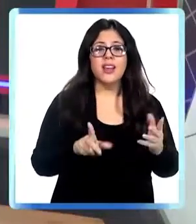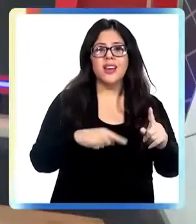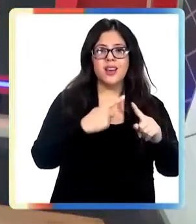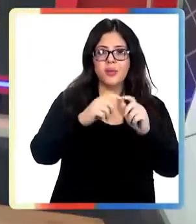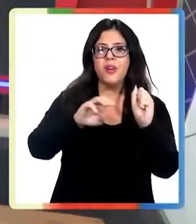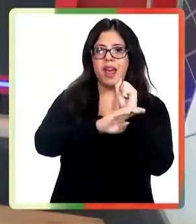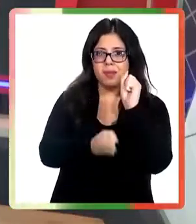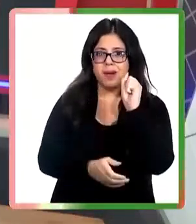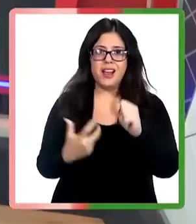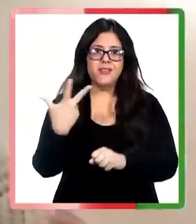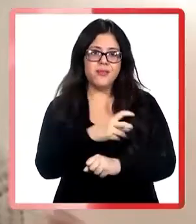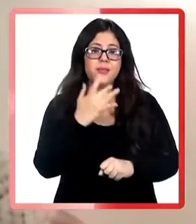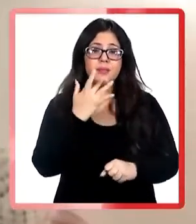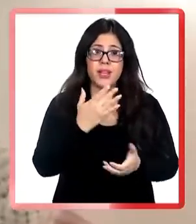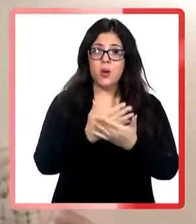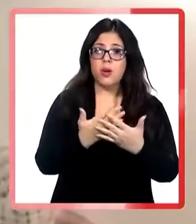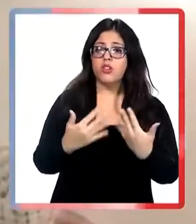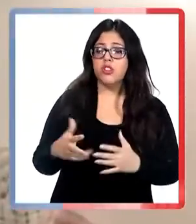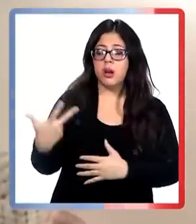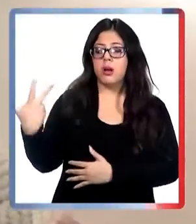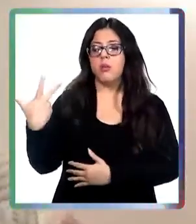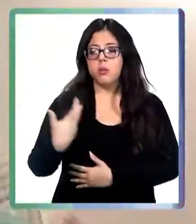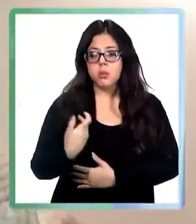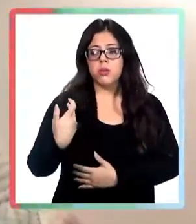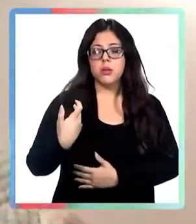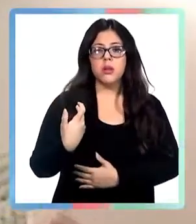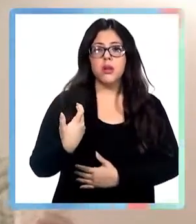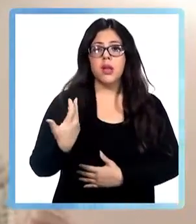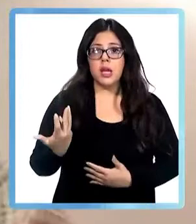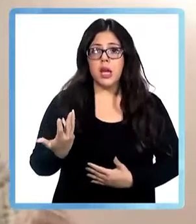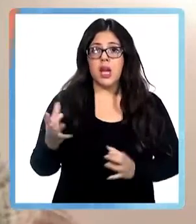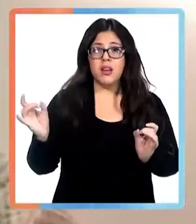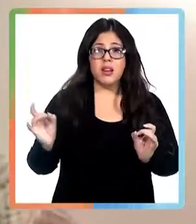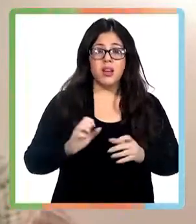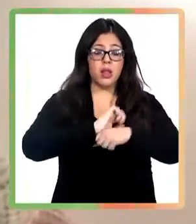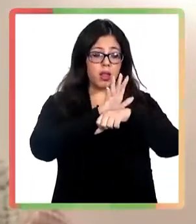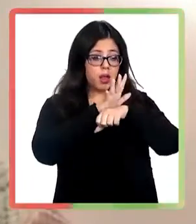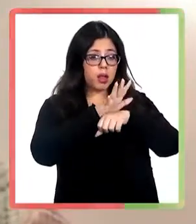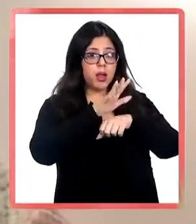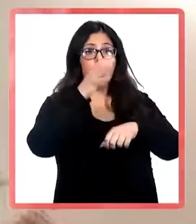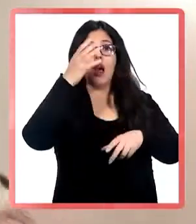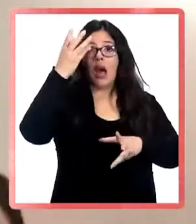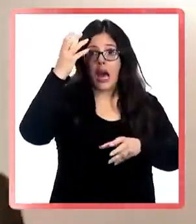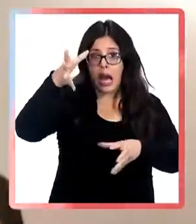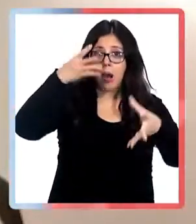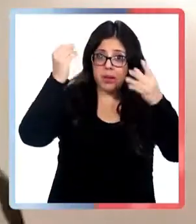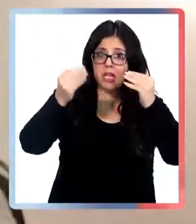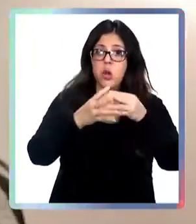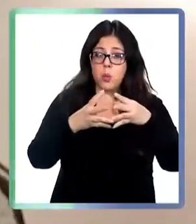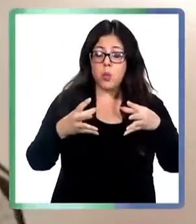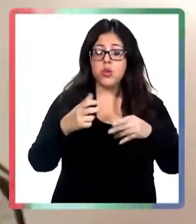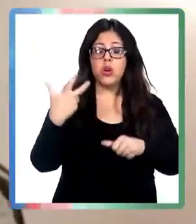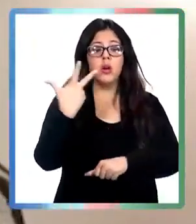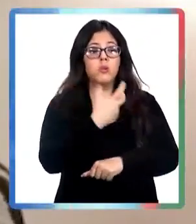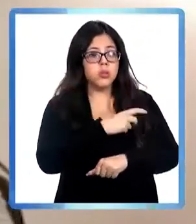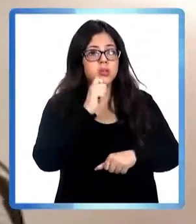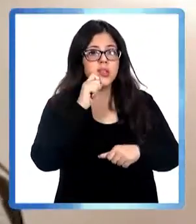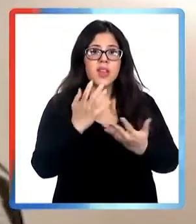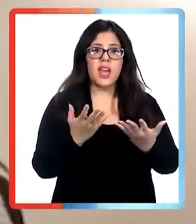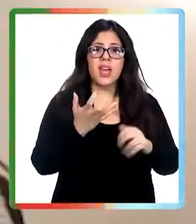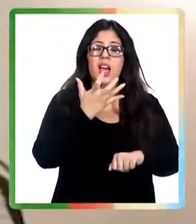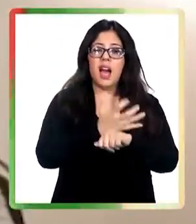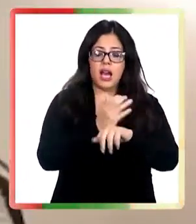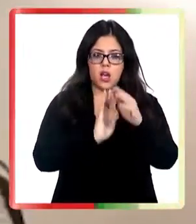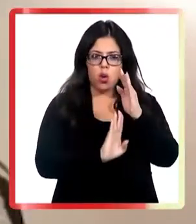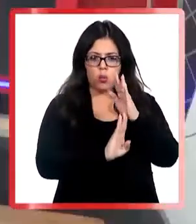embarazo. ¿Por qué razón? Porque cuando recibimos una vacuna, y quizás con COVID hemos aprendido mucho de eso, cuando recibimos una vacuna hacemos un pic